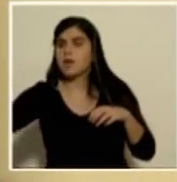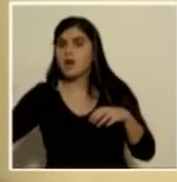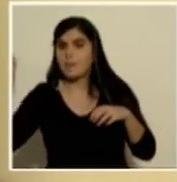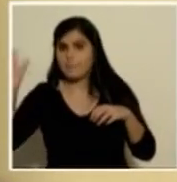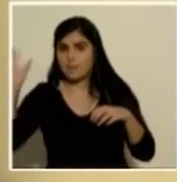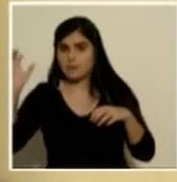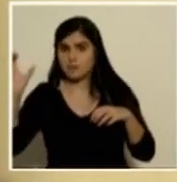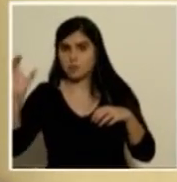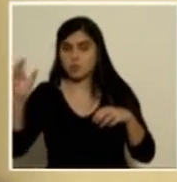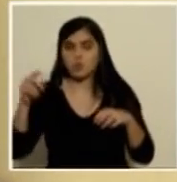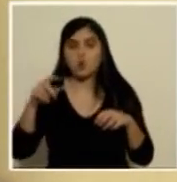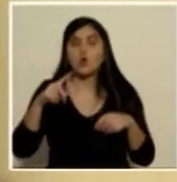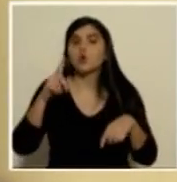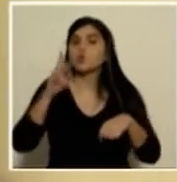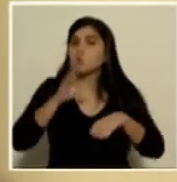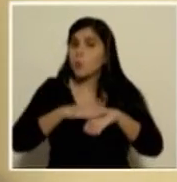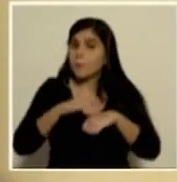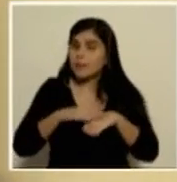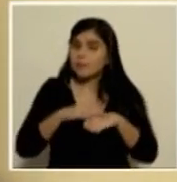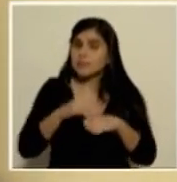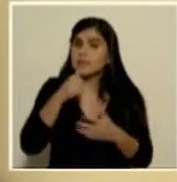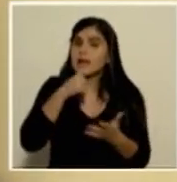carta para las